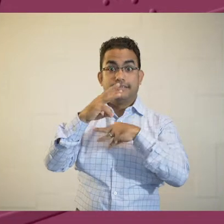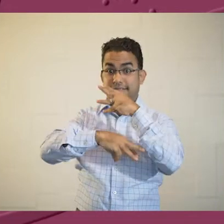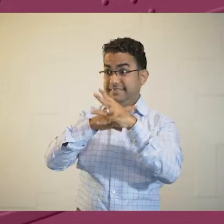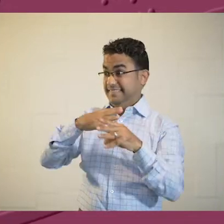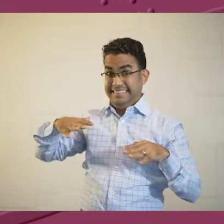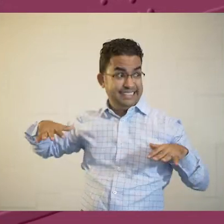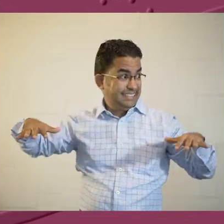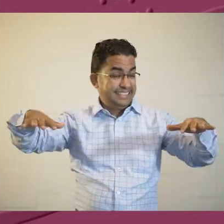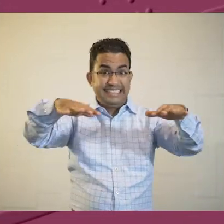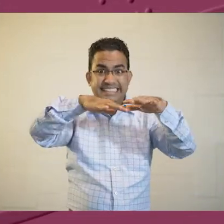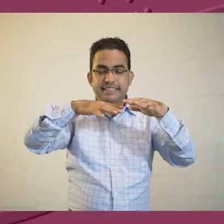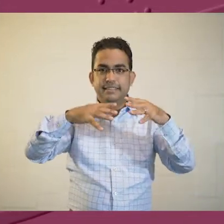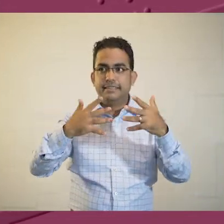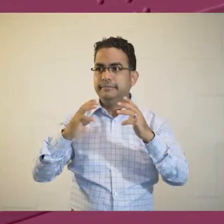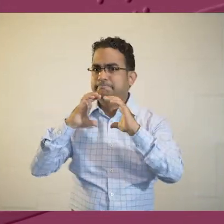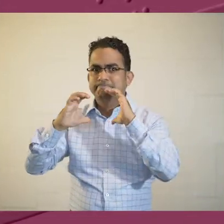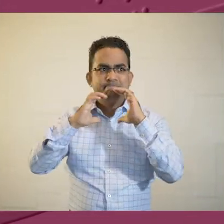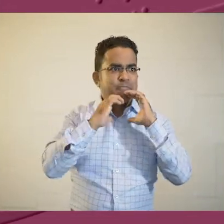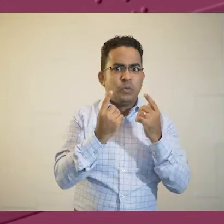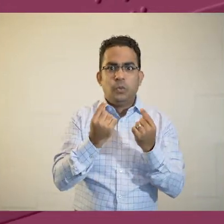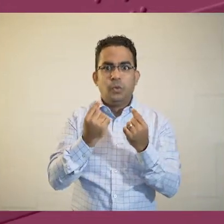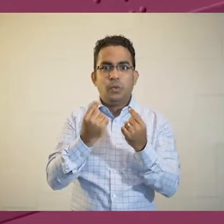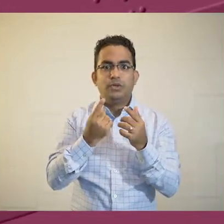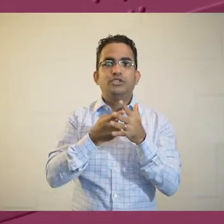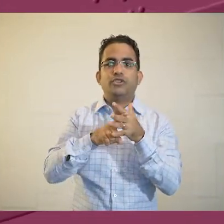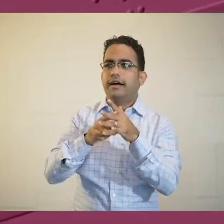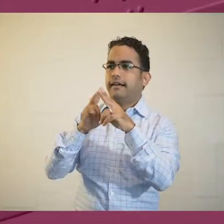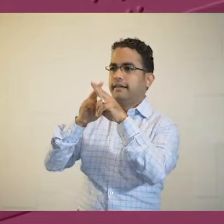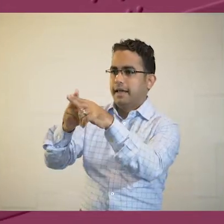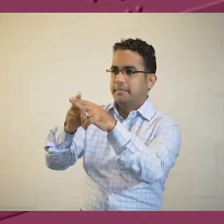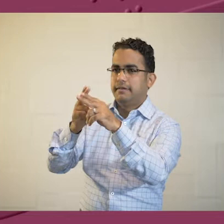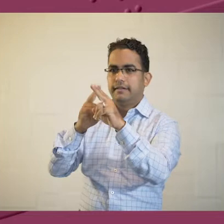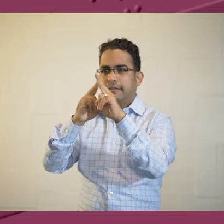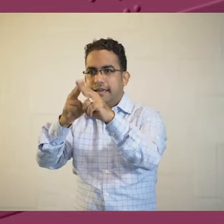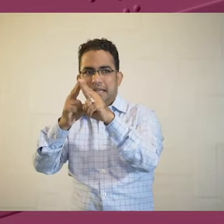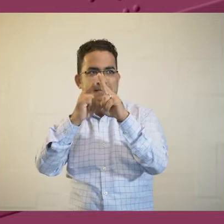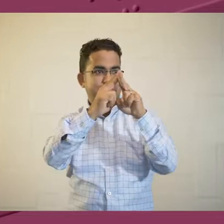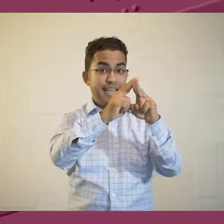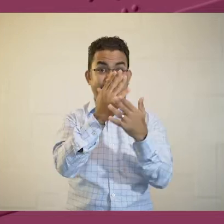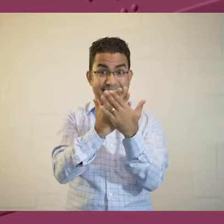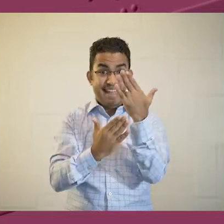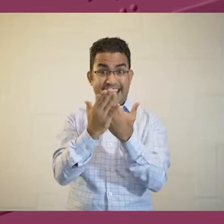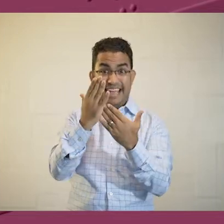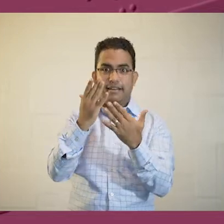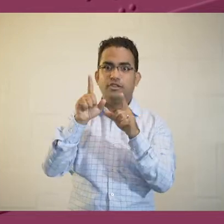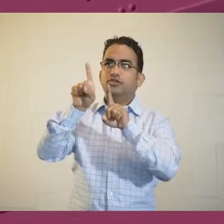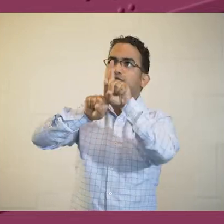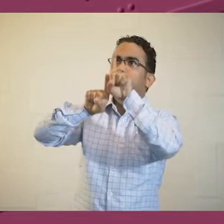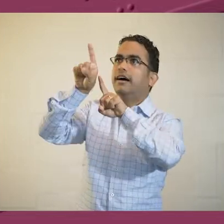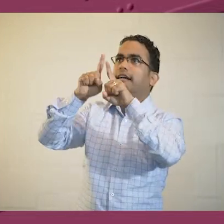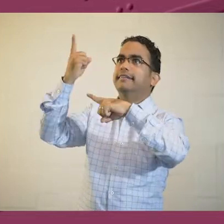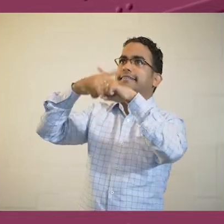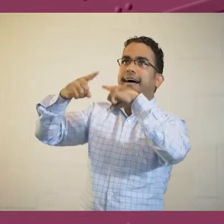el mundo no tenía nombre. Y él empezó a nombrarlo. De sus manos nacieron las estrellas